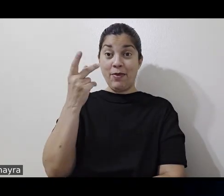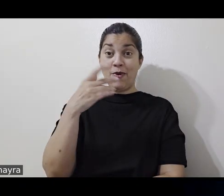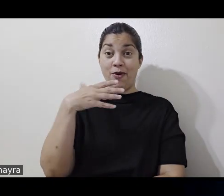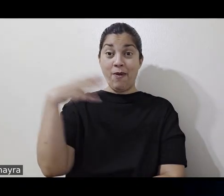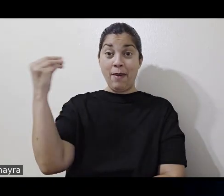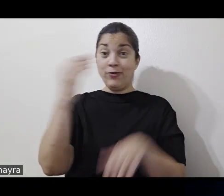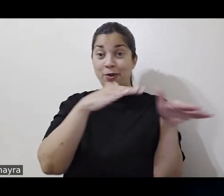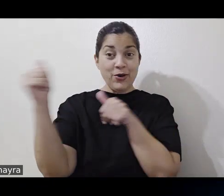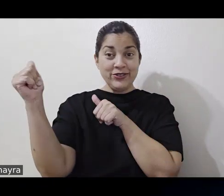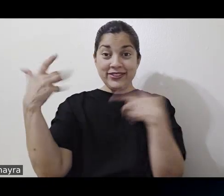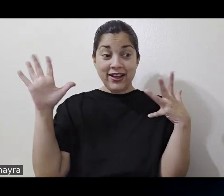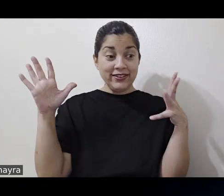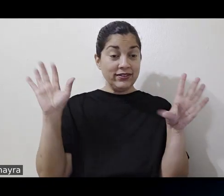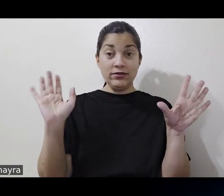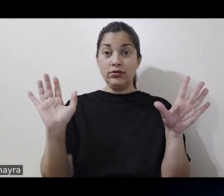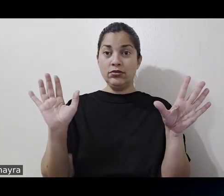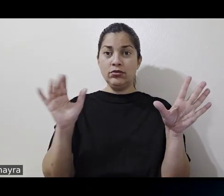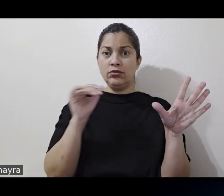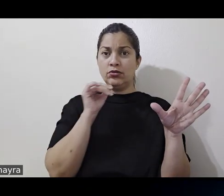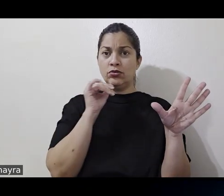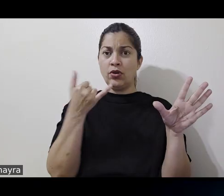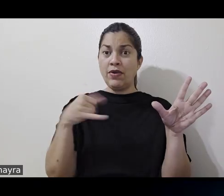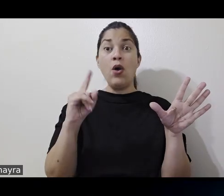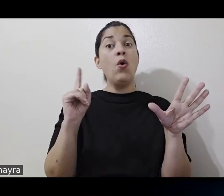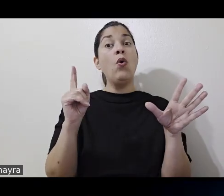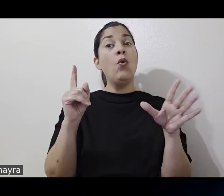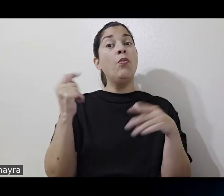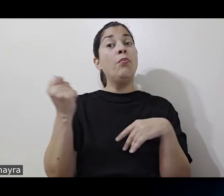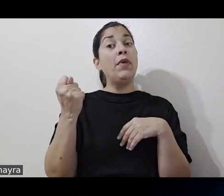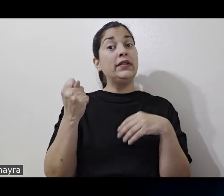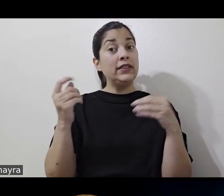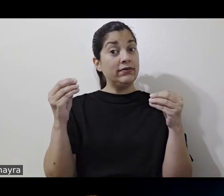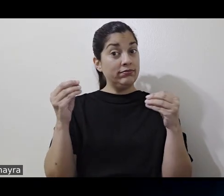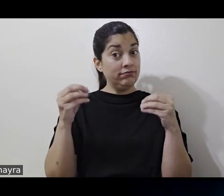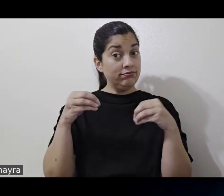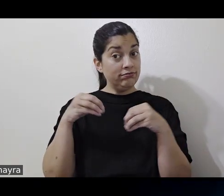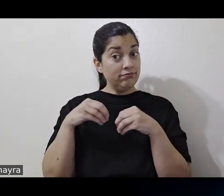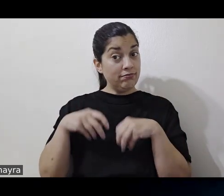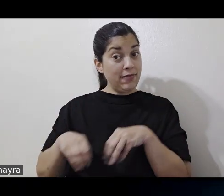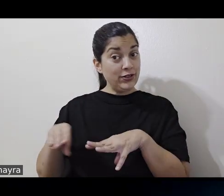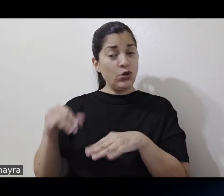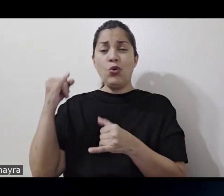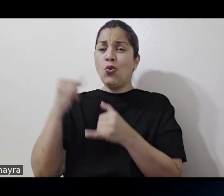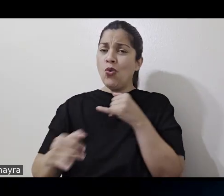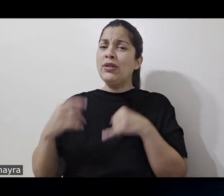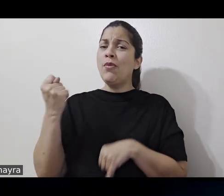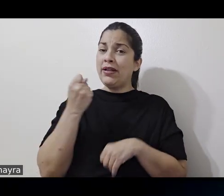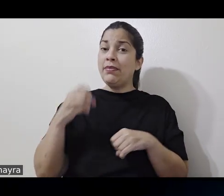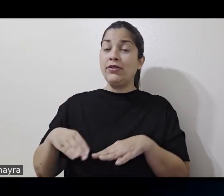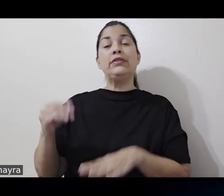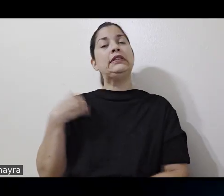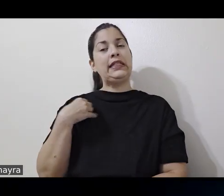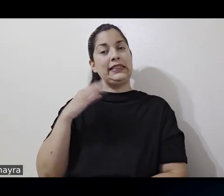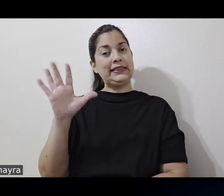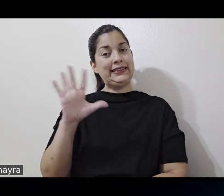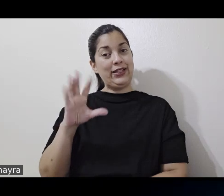fuimos. Que ya, todavía nos queda un martes de marzo, el último martes de marzo, porque marzo tiene 5